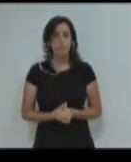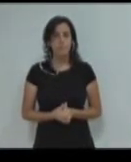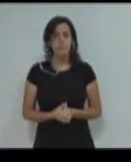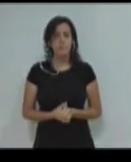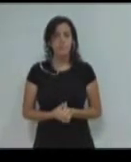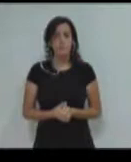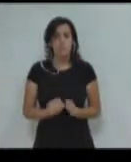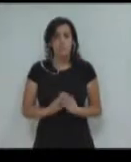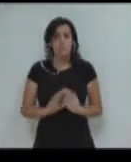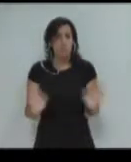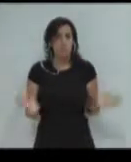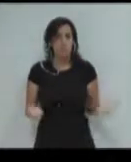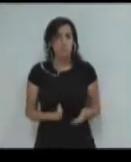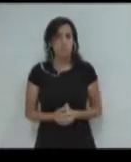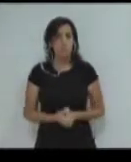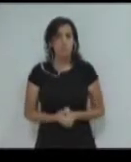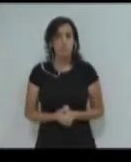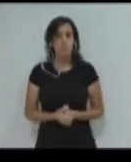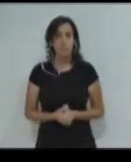Así de simple.